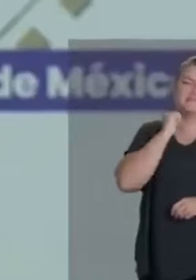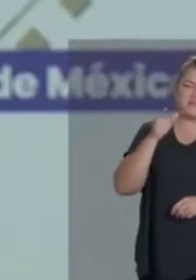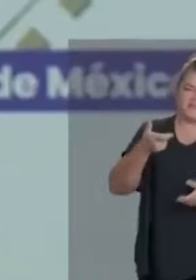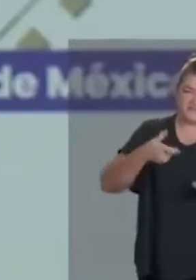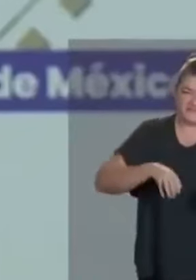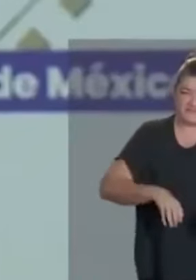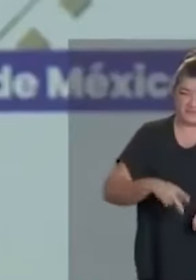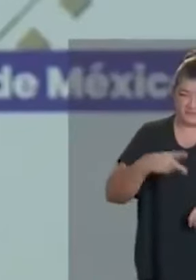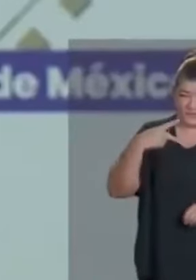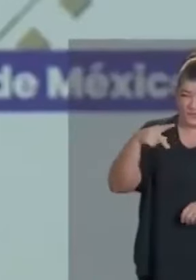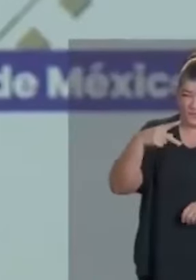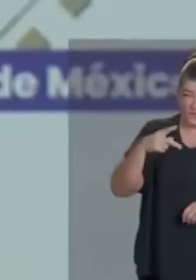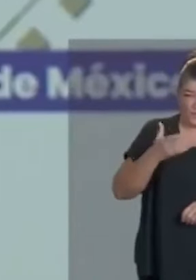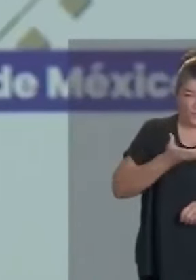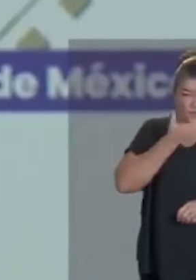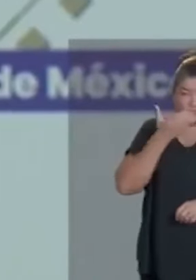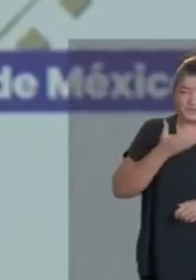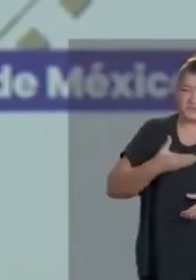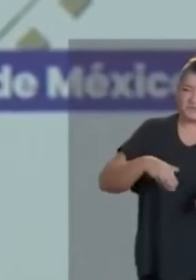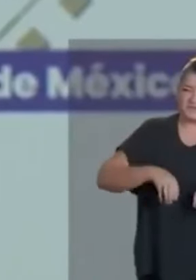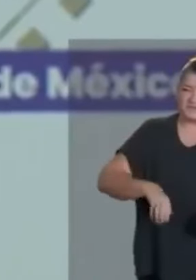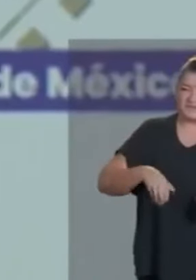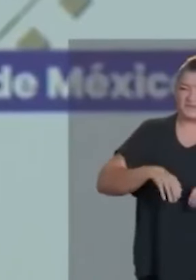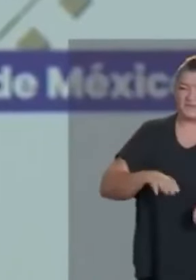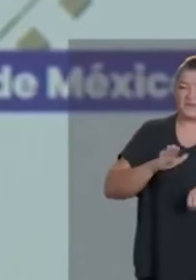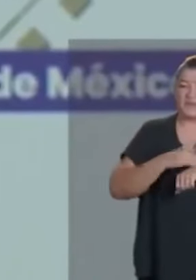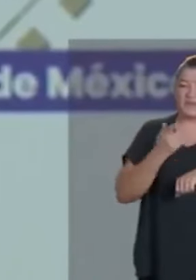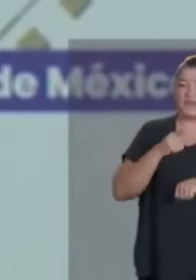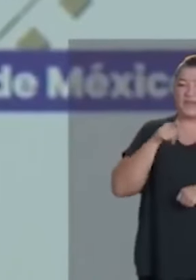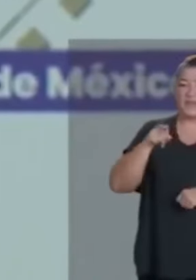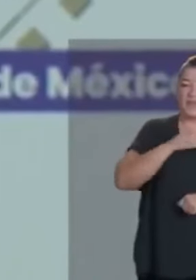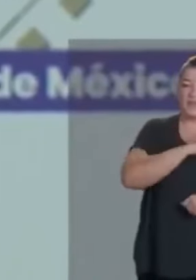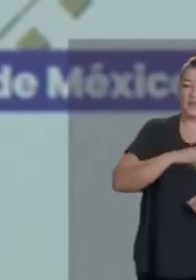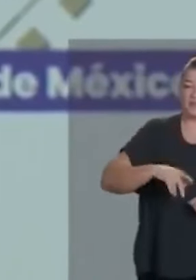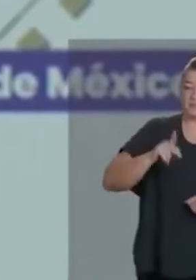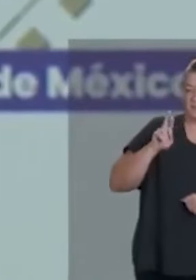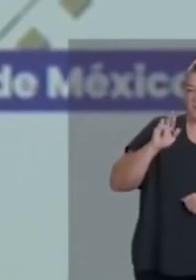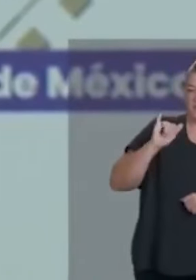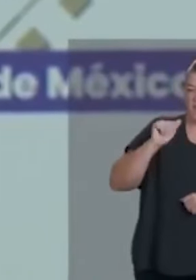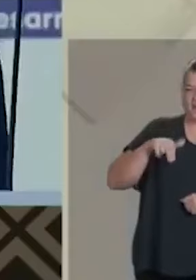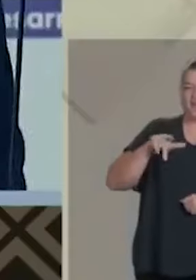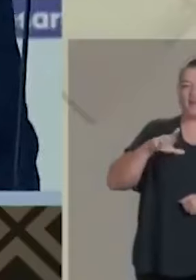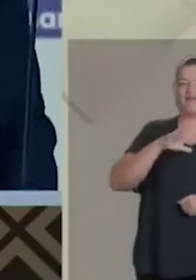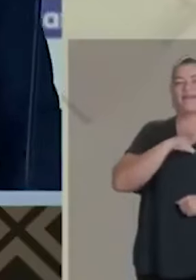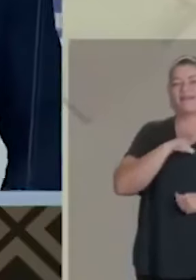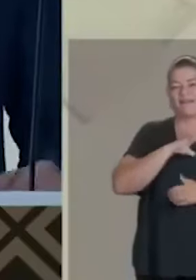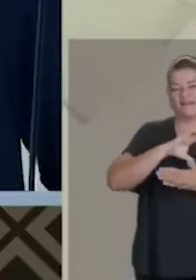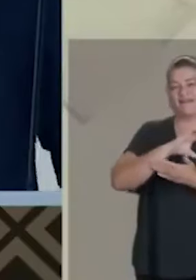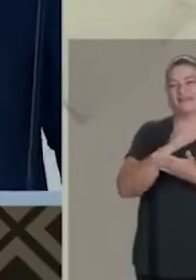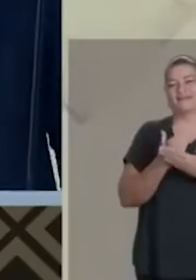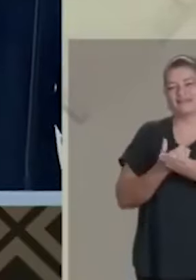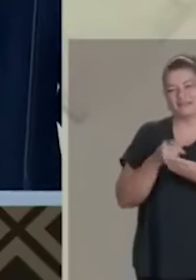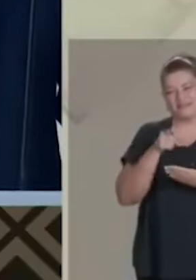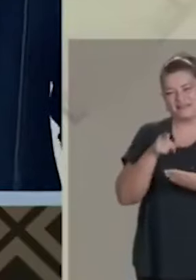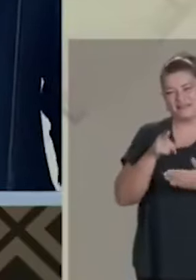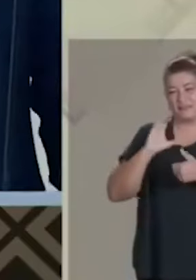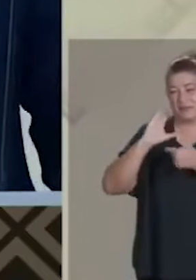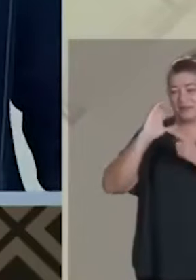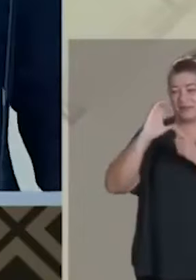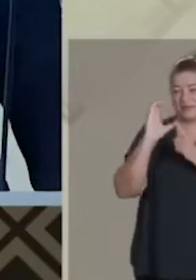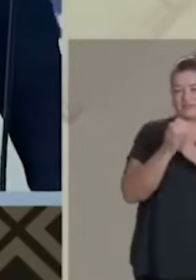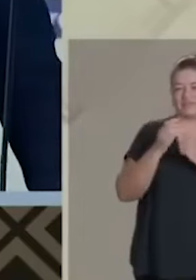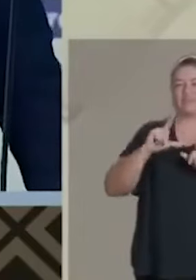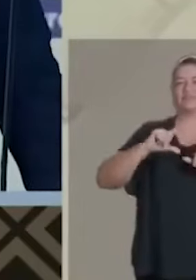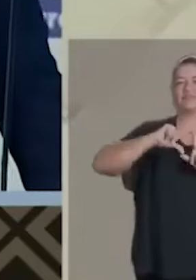operandi, porque la candidata del PRIAN tuvo contratos cuando fue titular de la Comisión Nacional de Pueblos